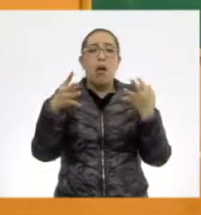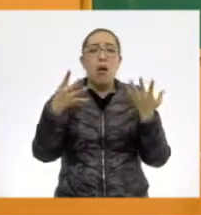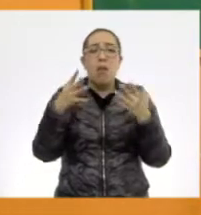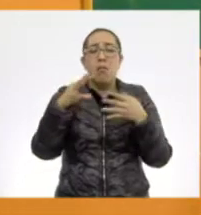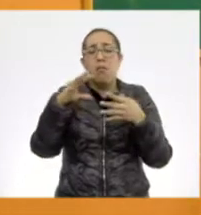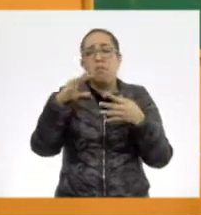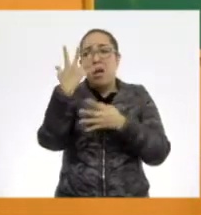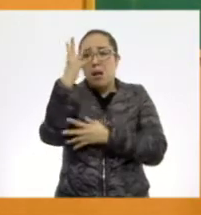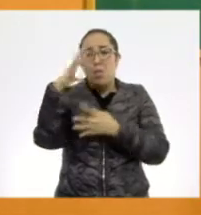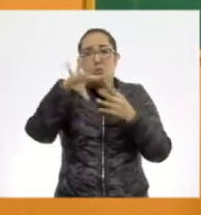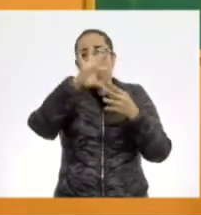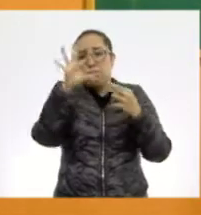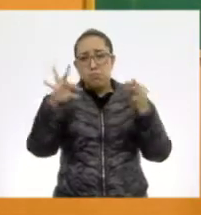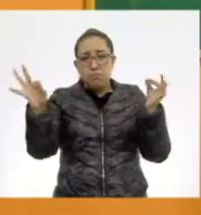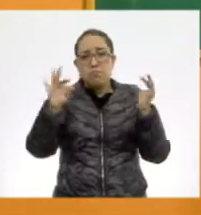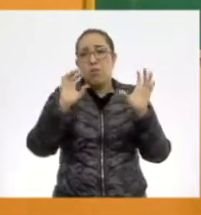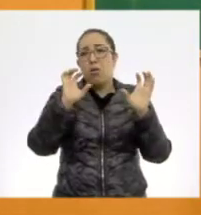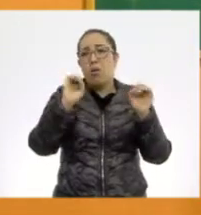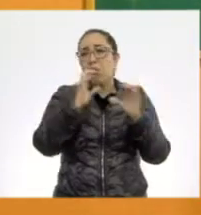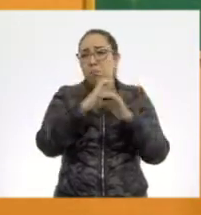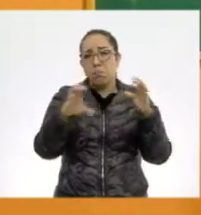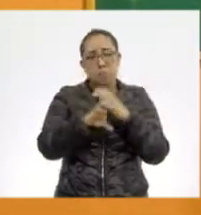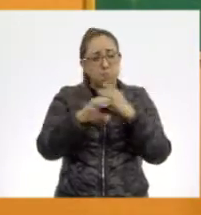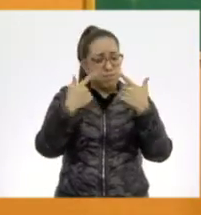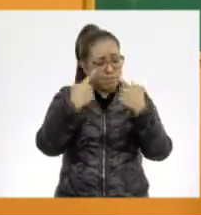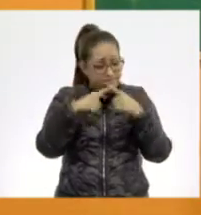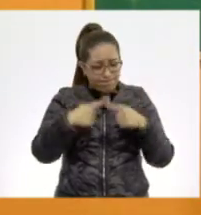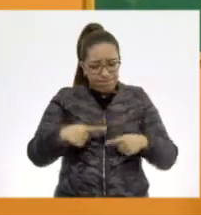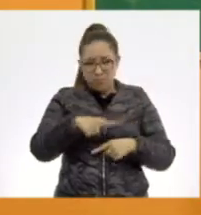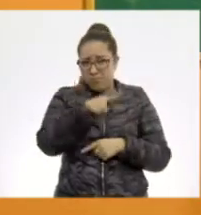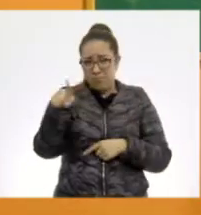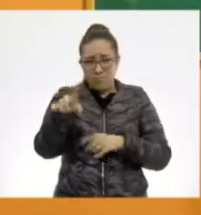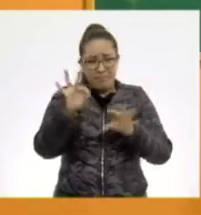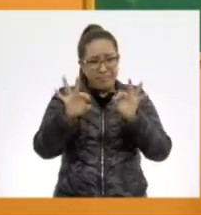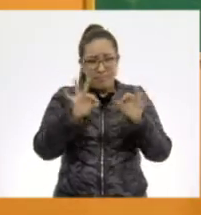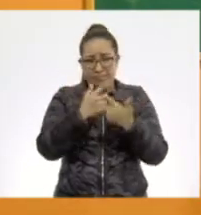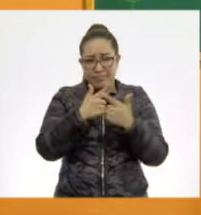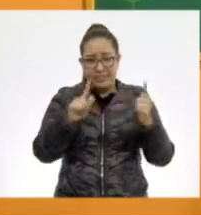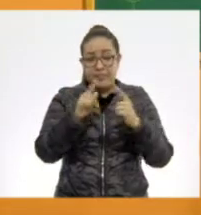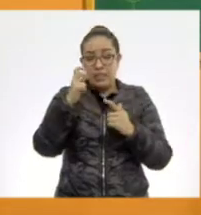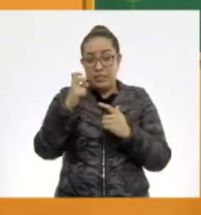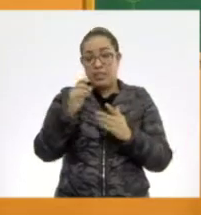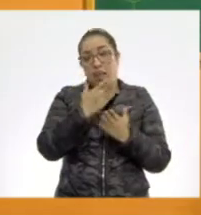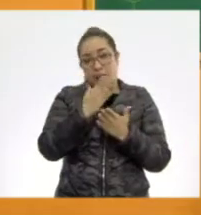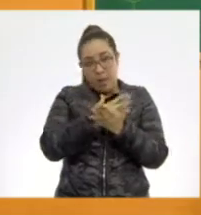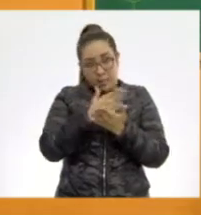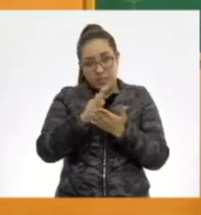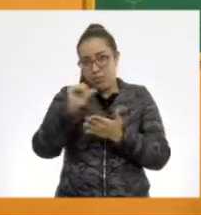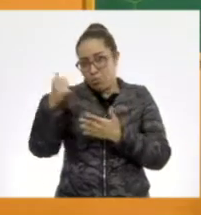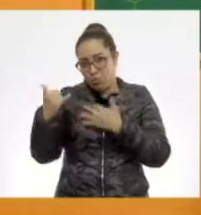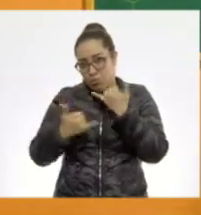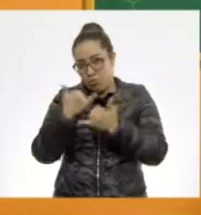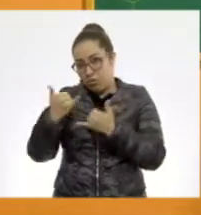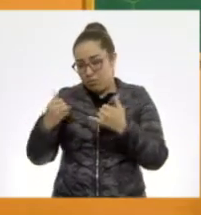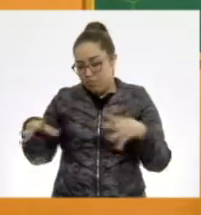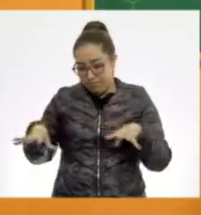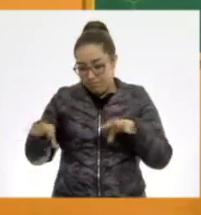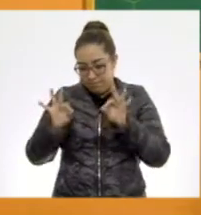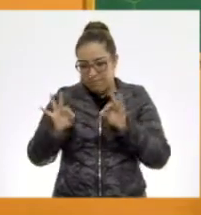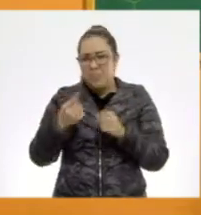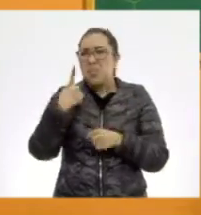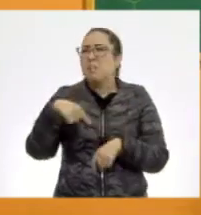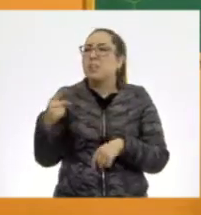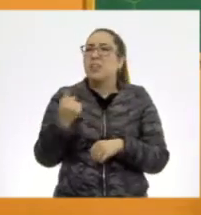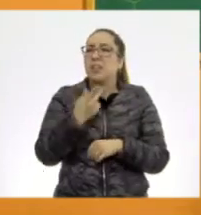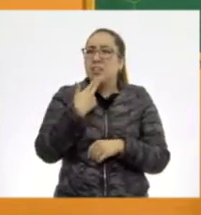árboles, botones, hojas de papel, lo que ustedes tengan y aparte el objeto que los va a representar. ¿Para qué vamos a ocupar lo demás?